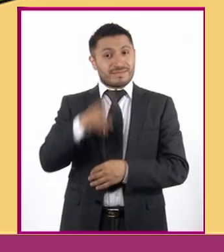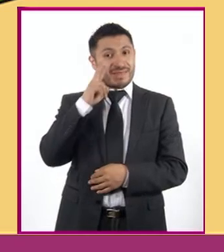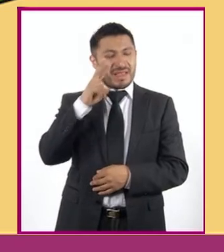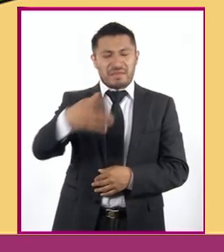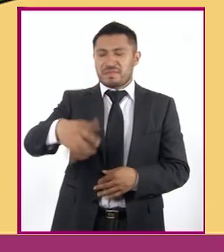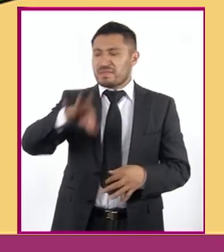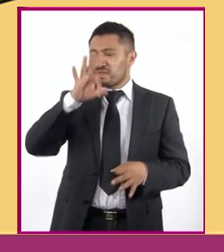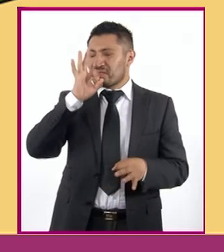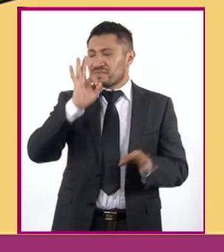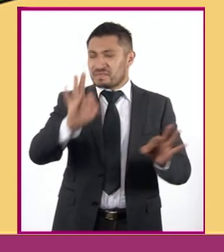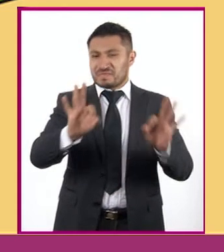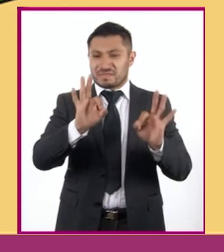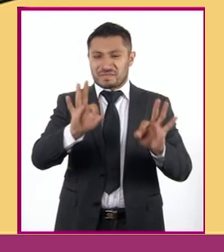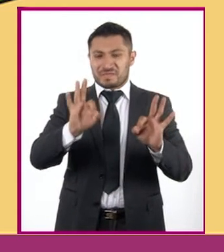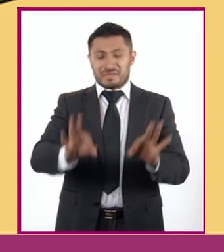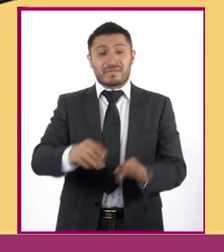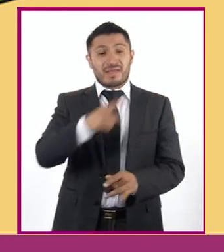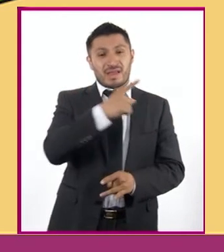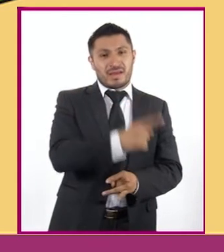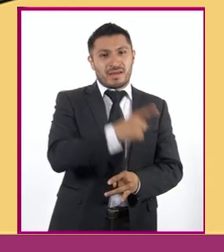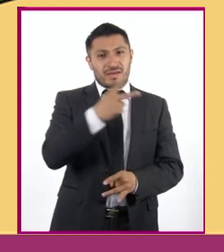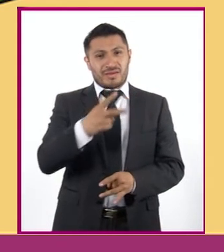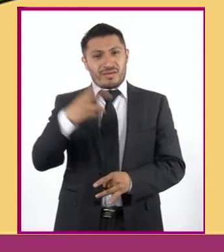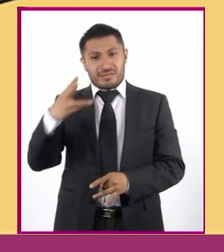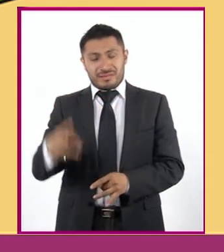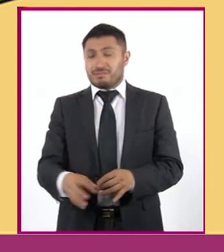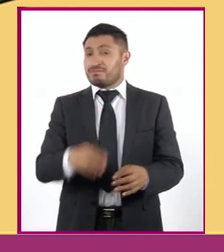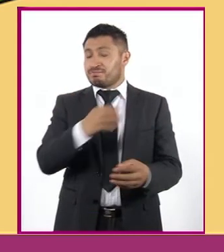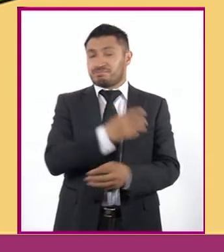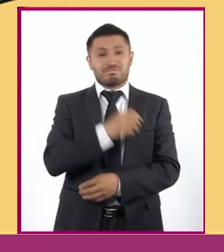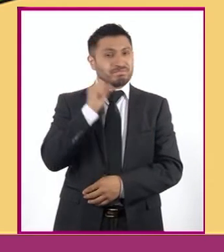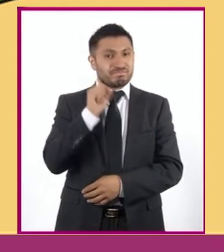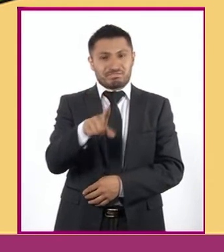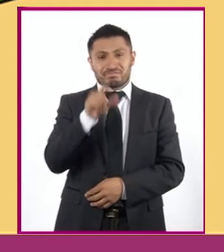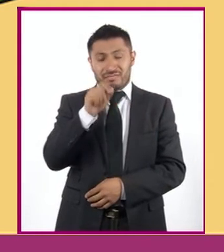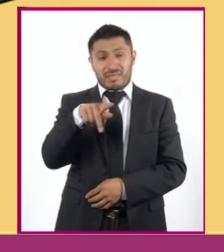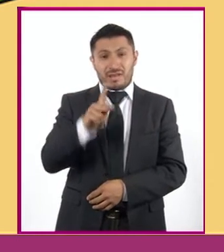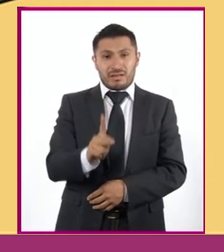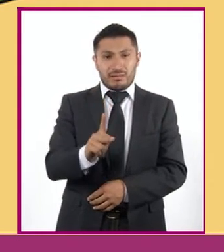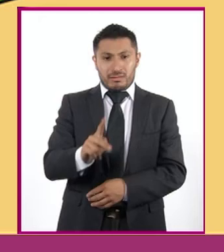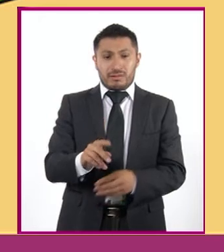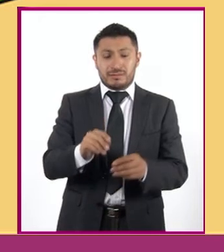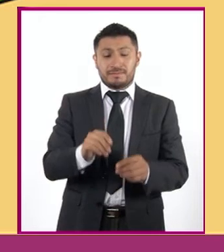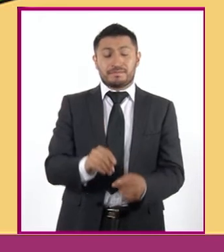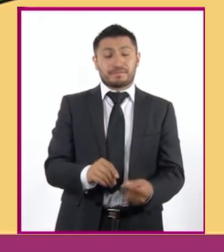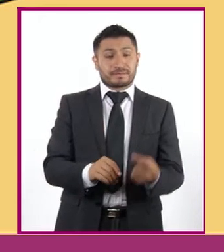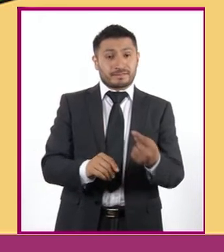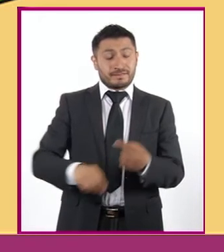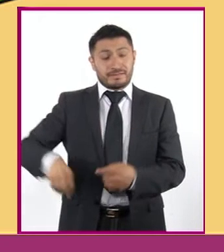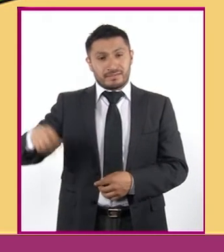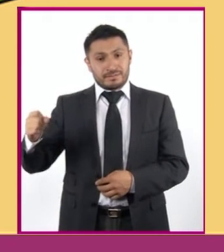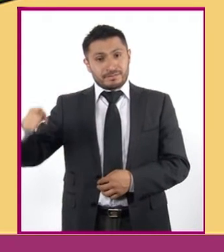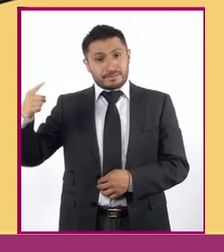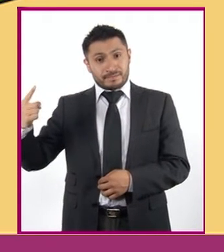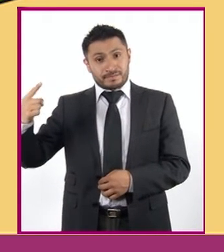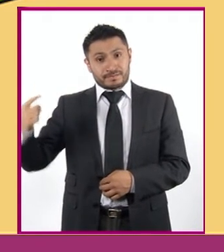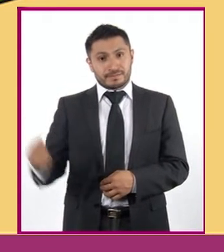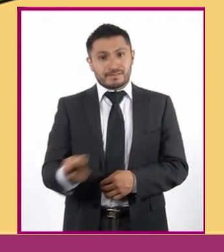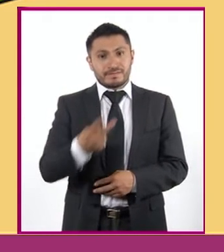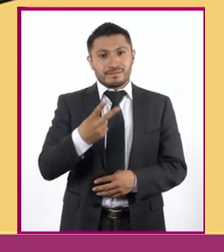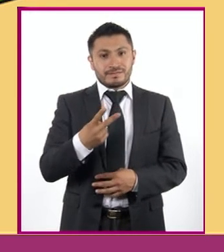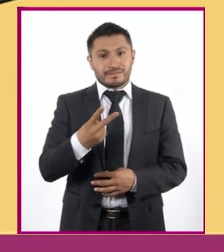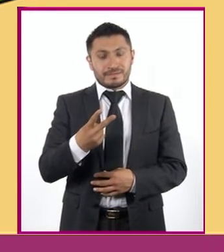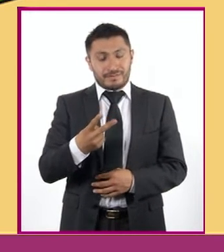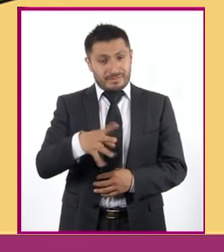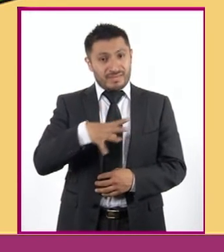Observaron muy bien. Los 3 cuadriláteros son los mismos. Sin embargo, entre el cuadrilátero 1 y 2,